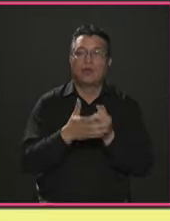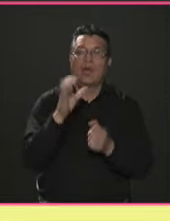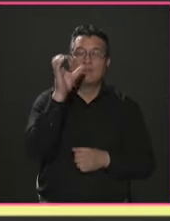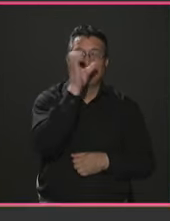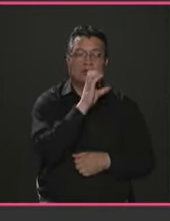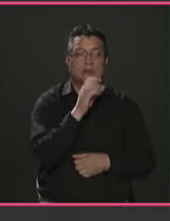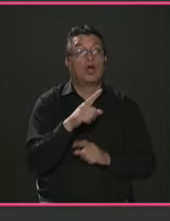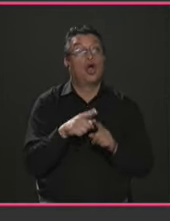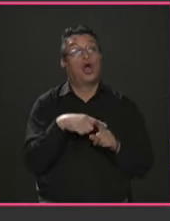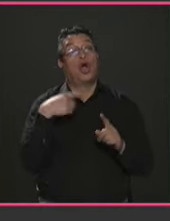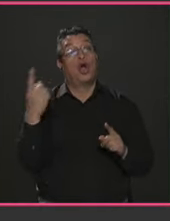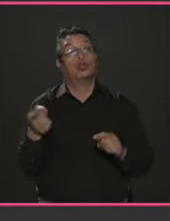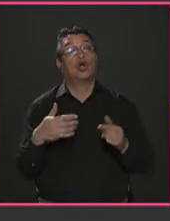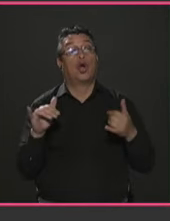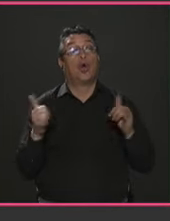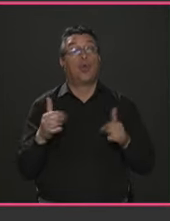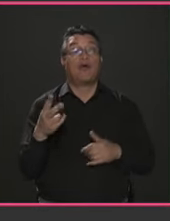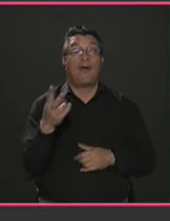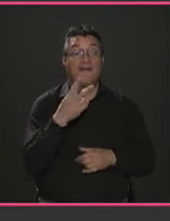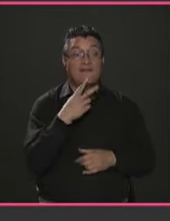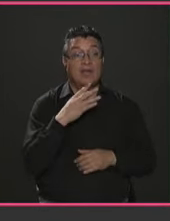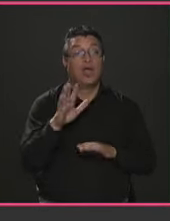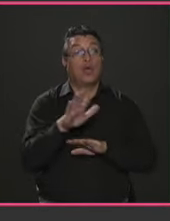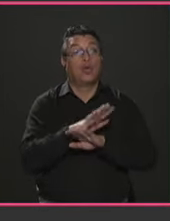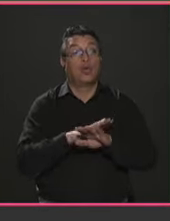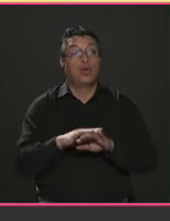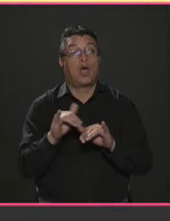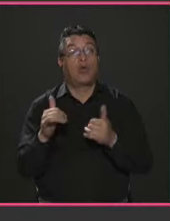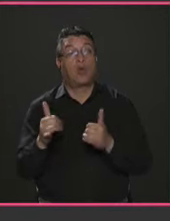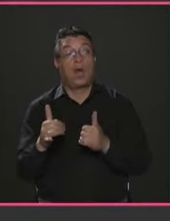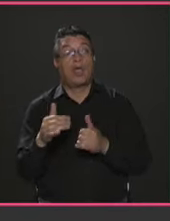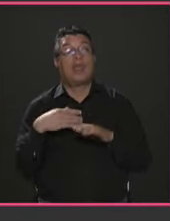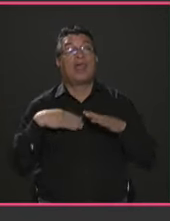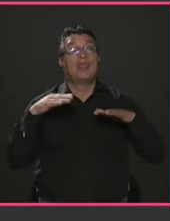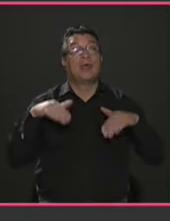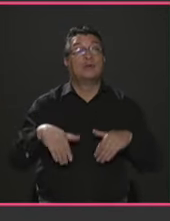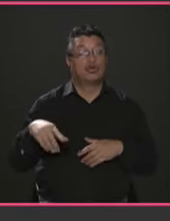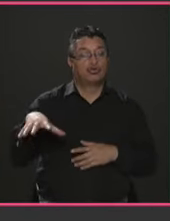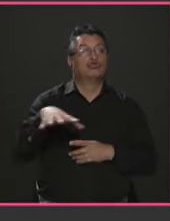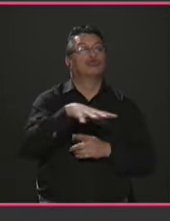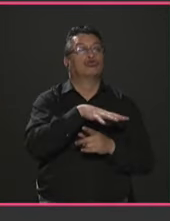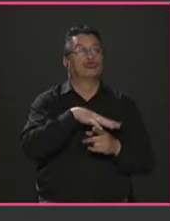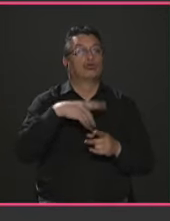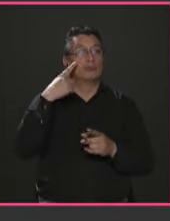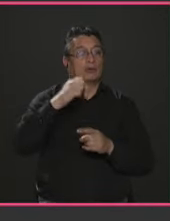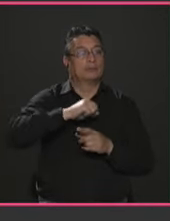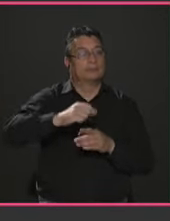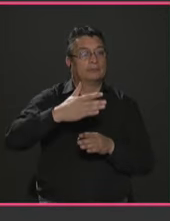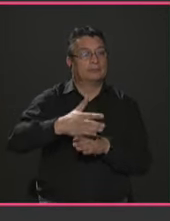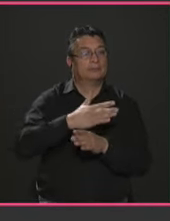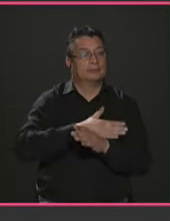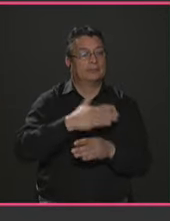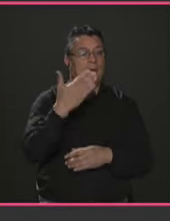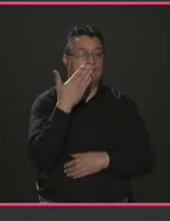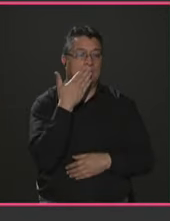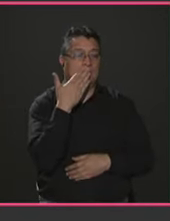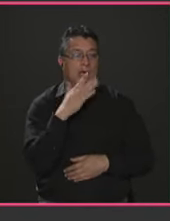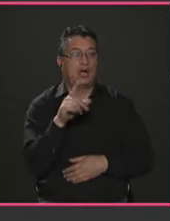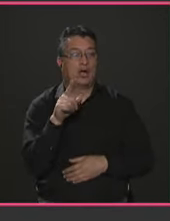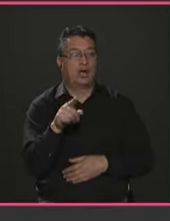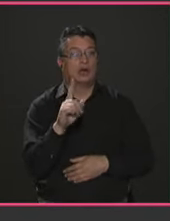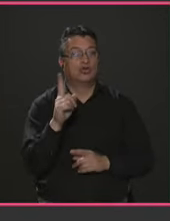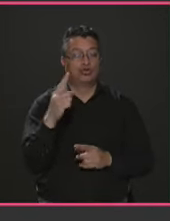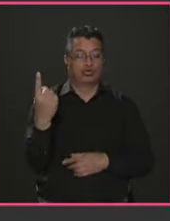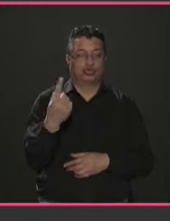y la otra en El juego de la vida Cuidado con la jugada la depresión ronda pero la prevención es la entrada nota